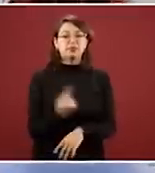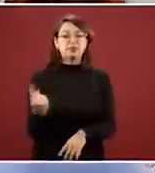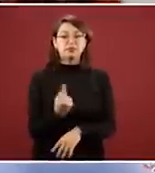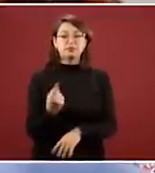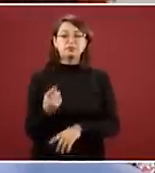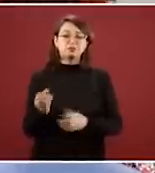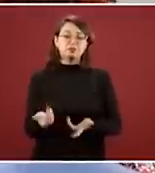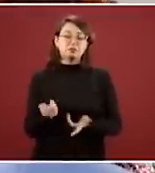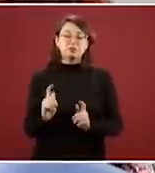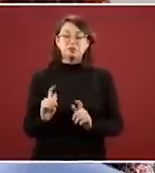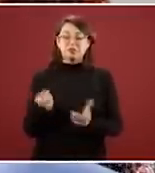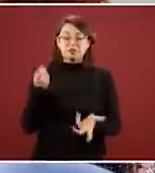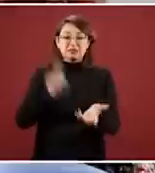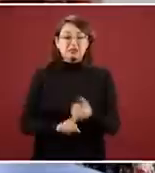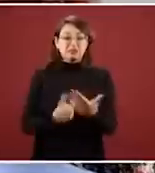las finanzas